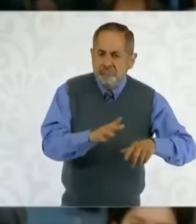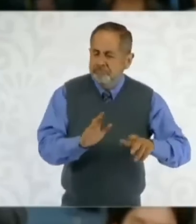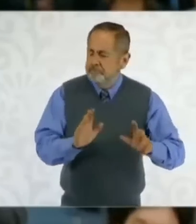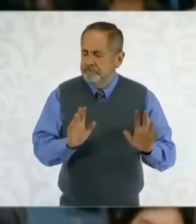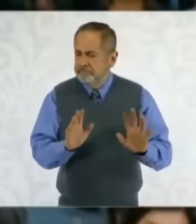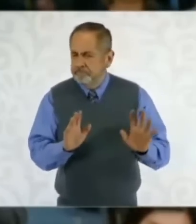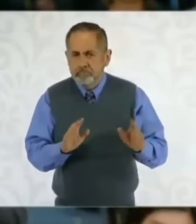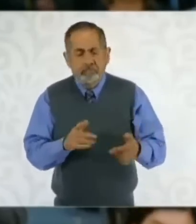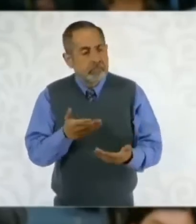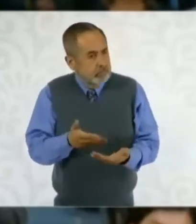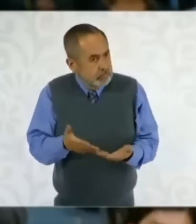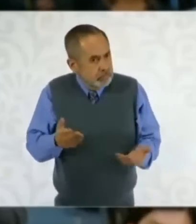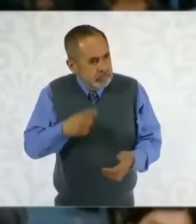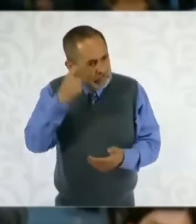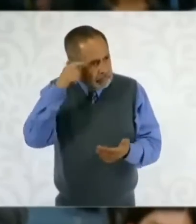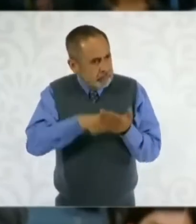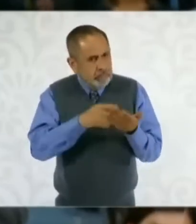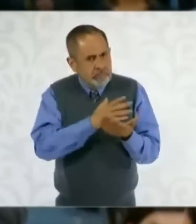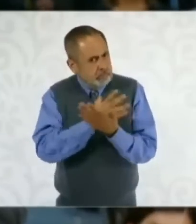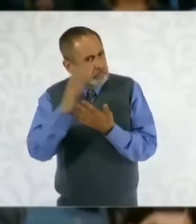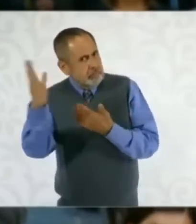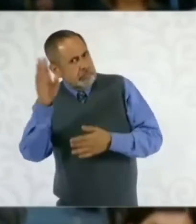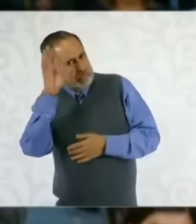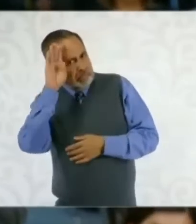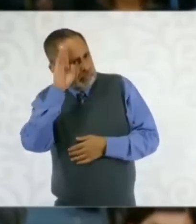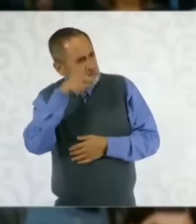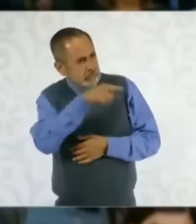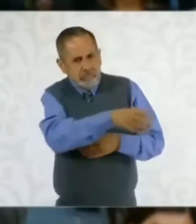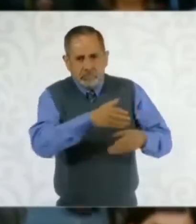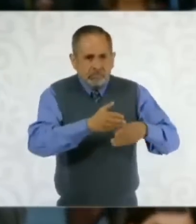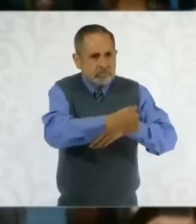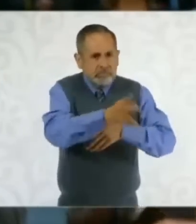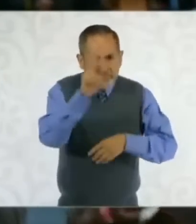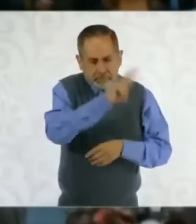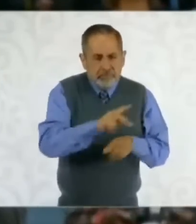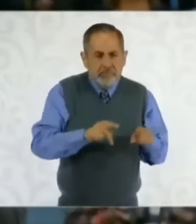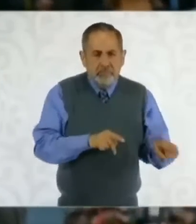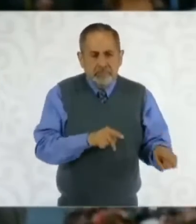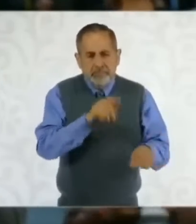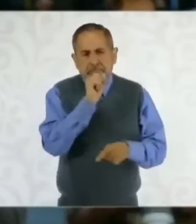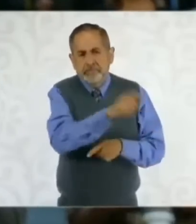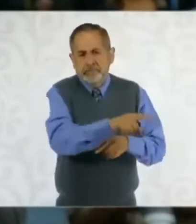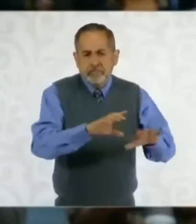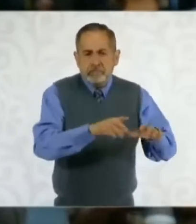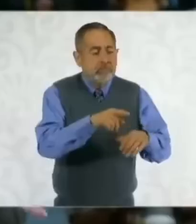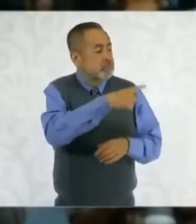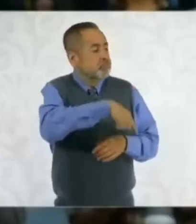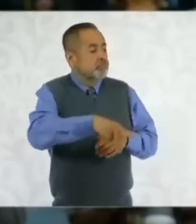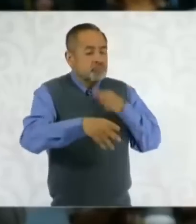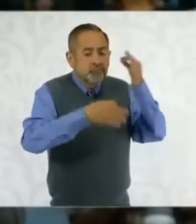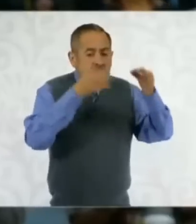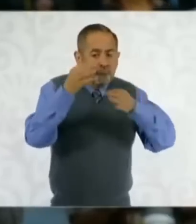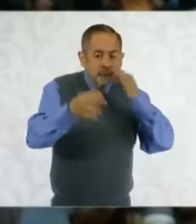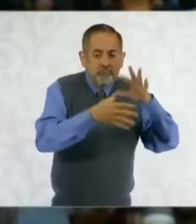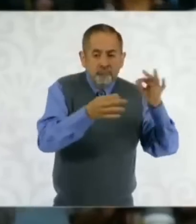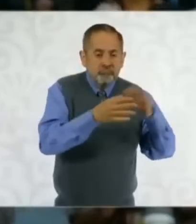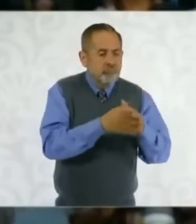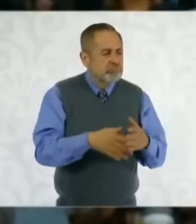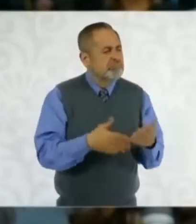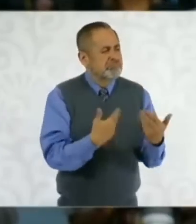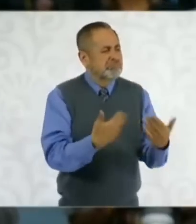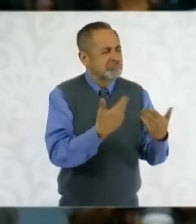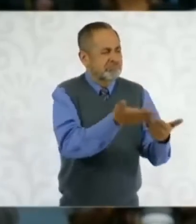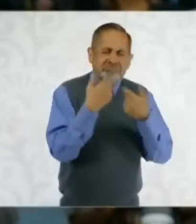creo que esta oposición ya ha rebasado un límite, y también los medios de comunicación que permiten